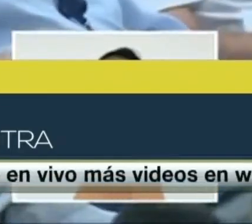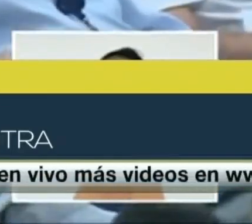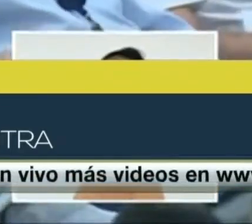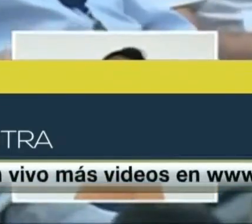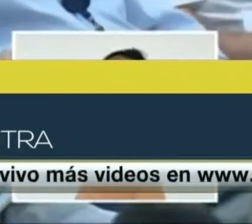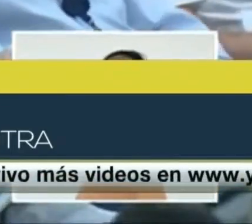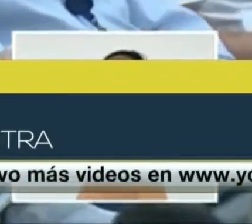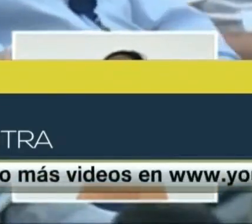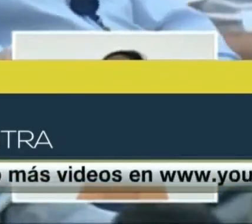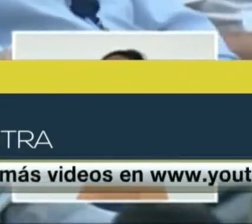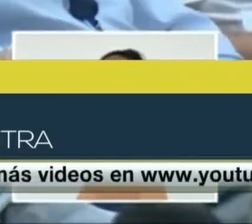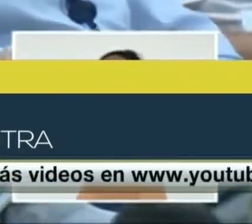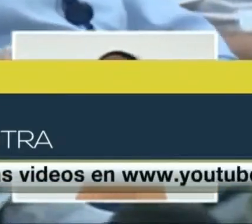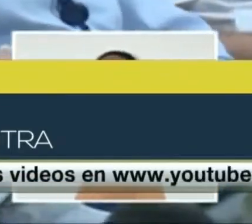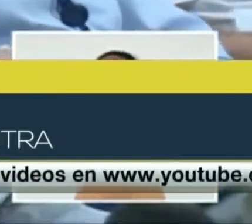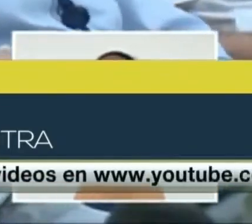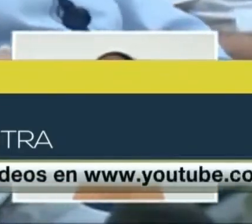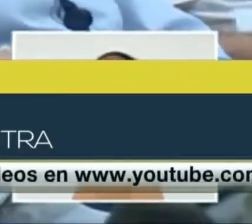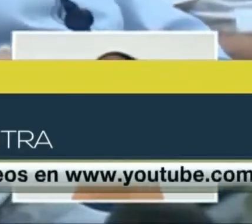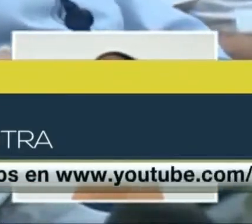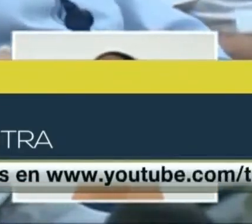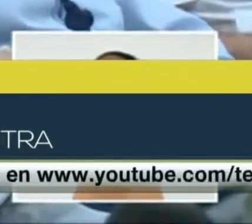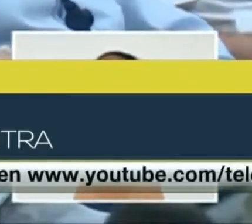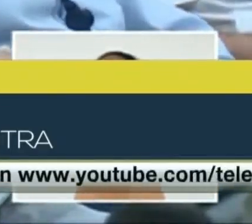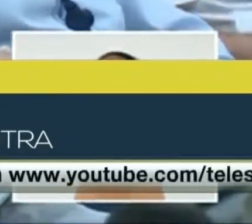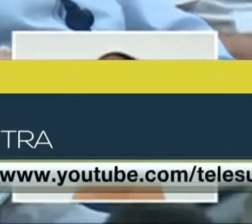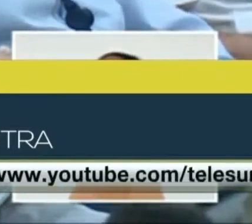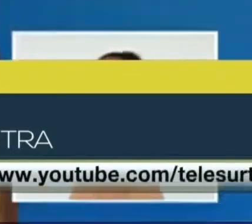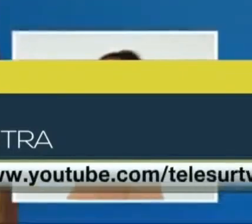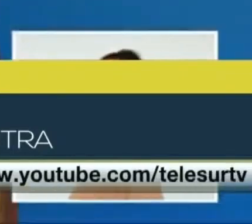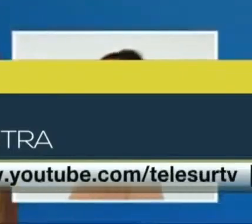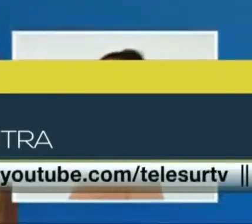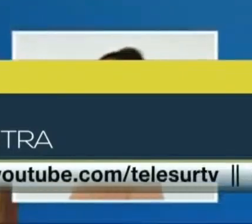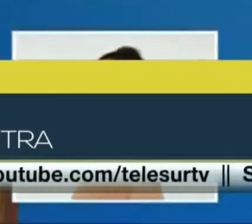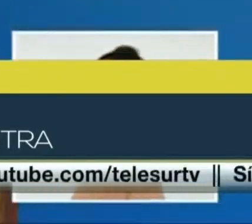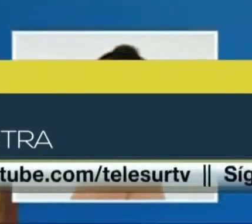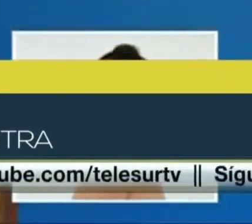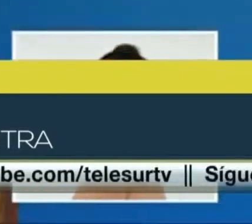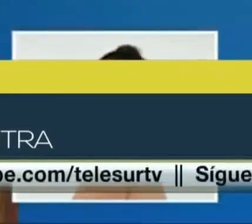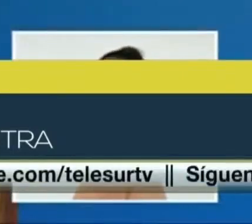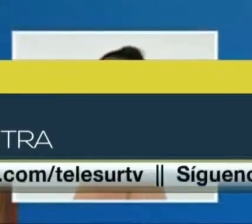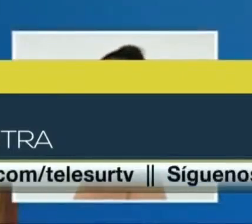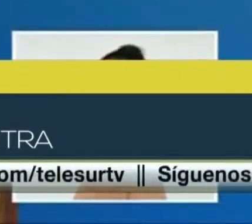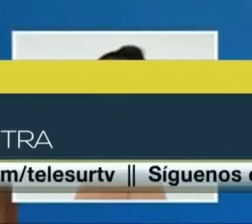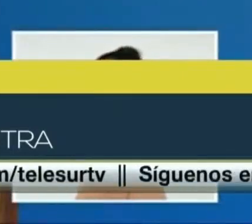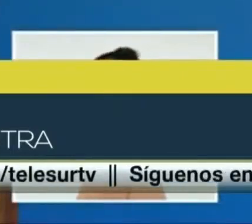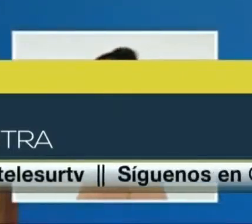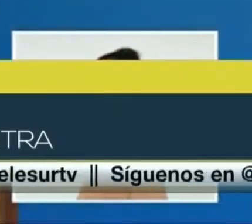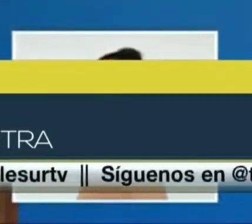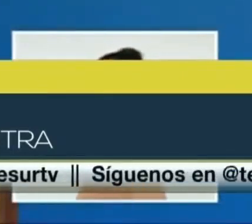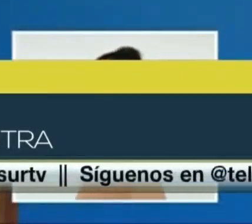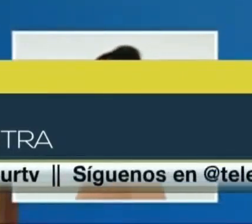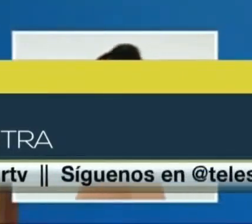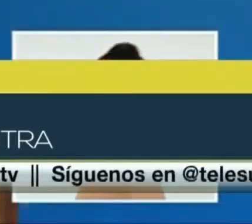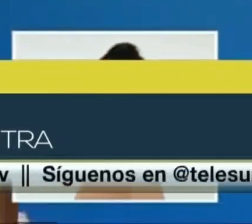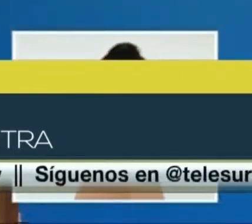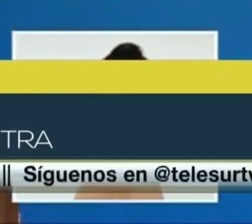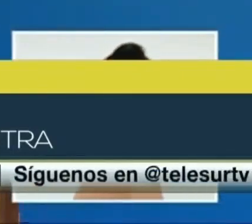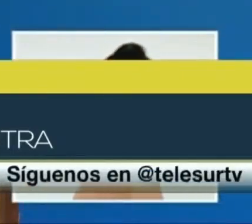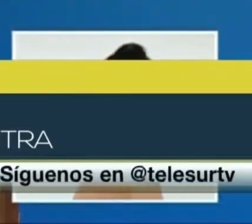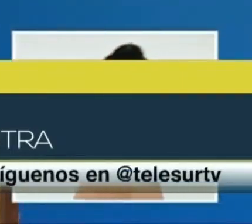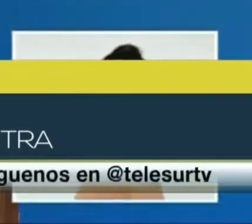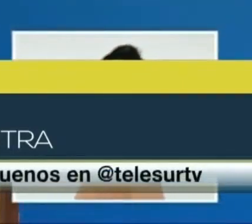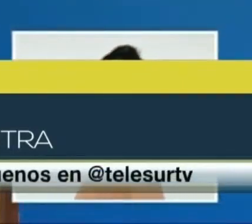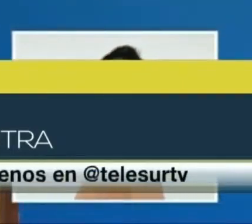servicio. Pero quien fija esas comisiones no es el gobierno cubano, no es ninguna compañía cubana, es